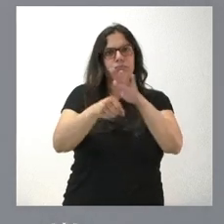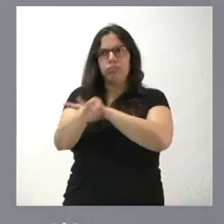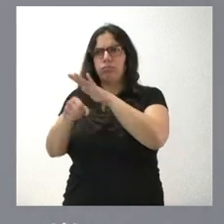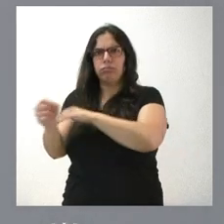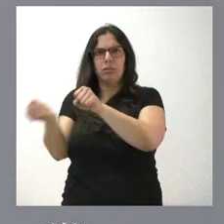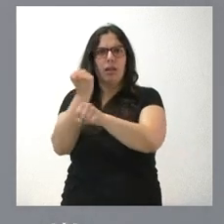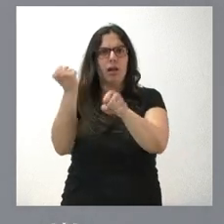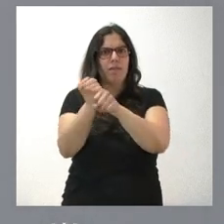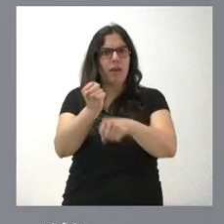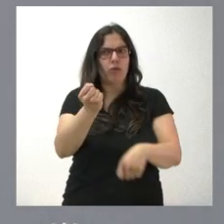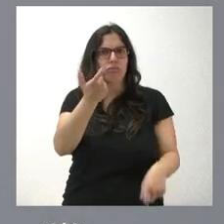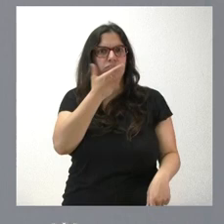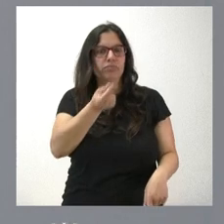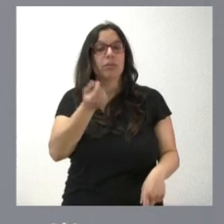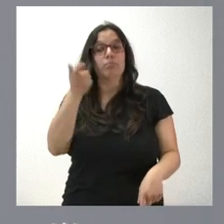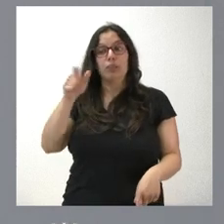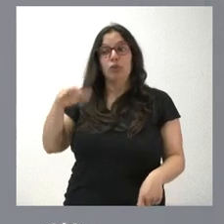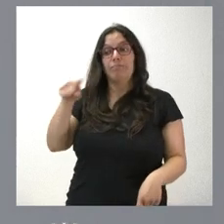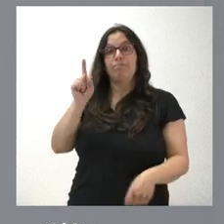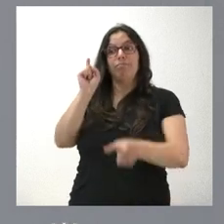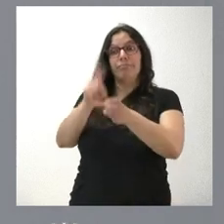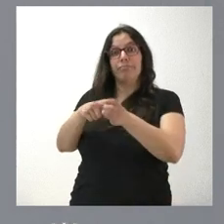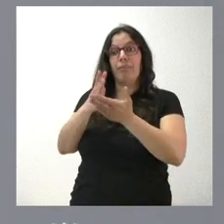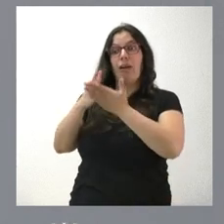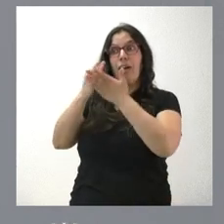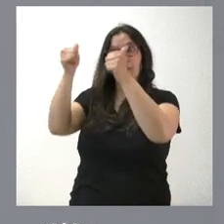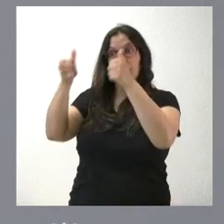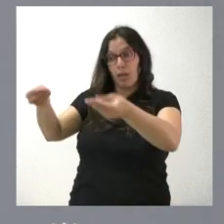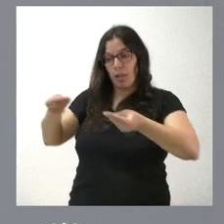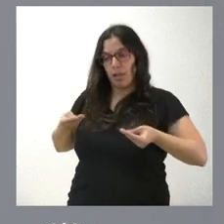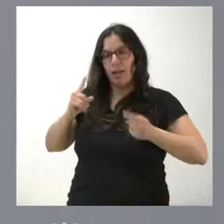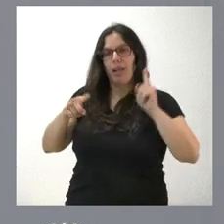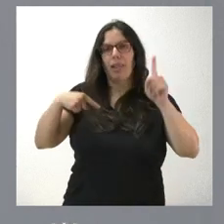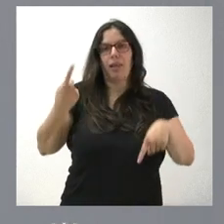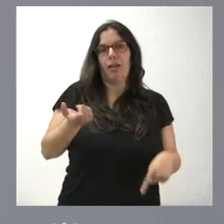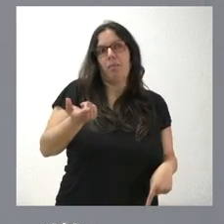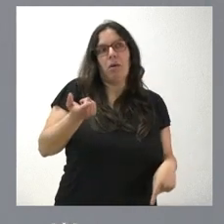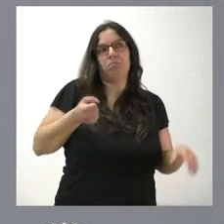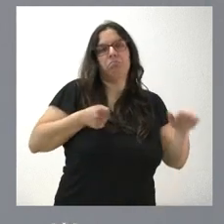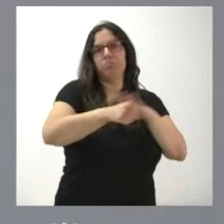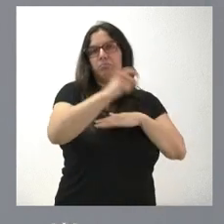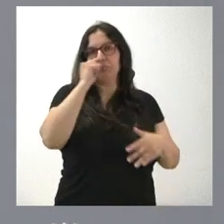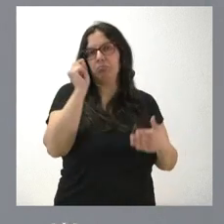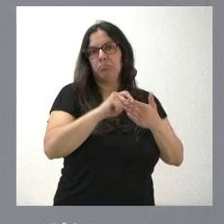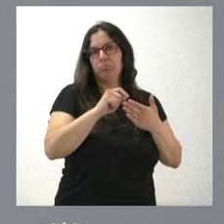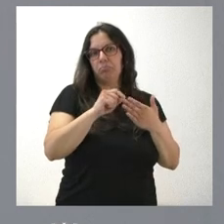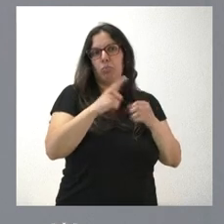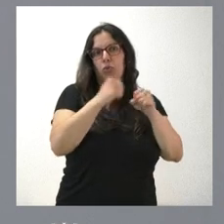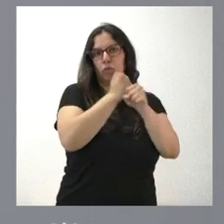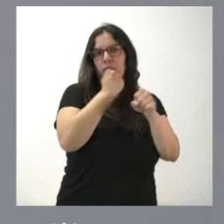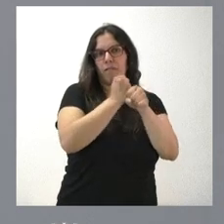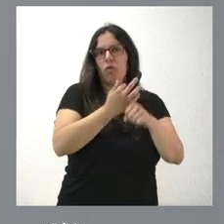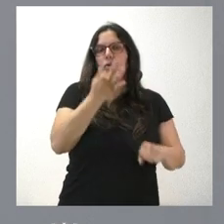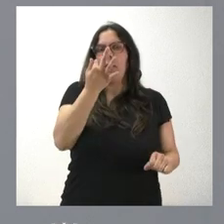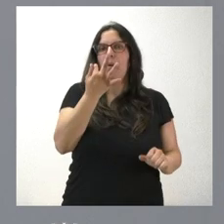vista laboral y, por tanto, las personas que obtienen esta cualificación acceden generalmente a un puesto de trabajo y, además, en